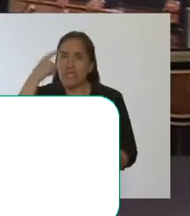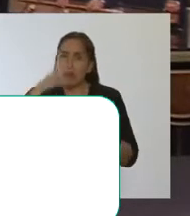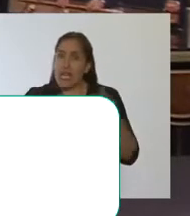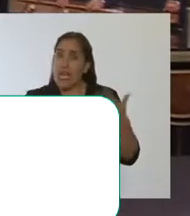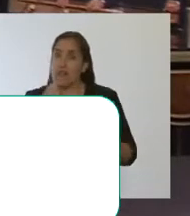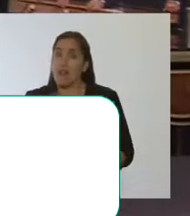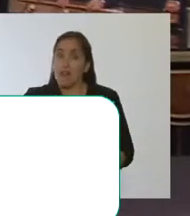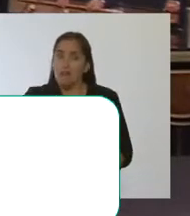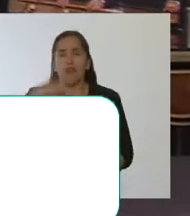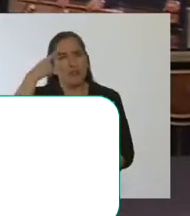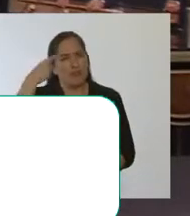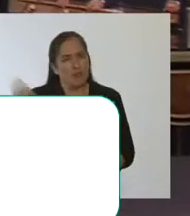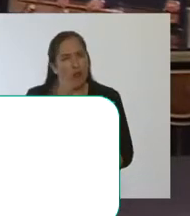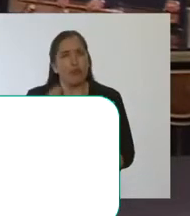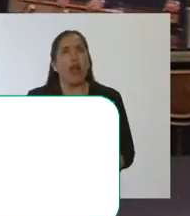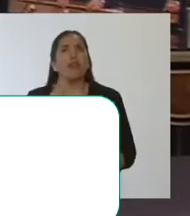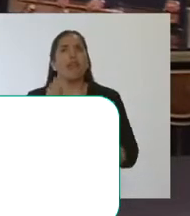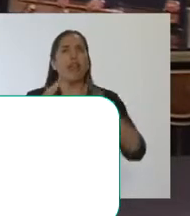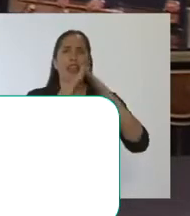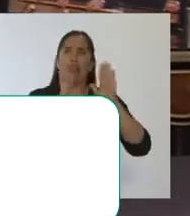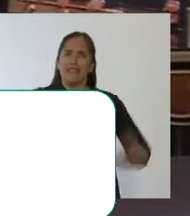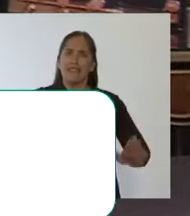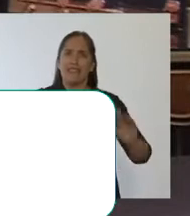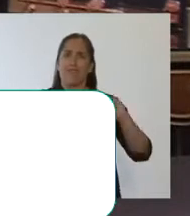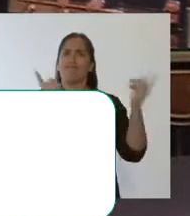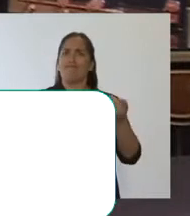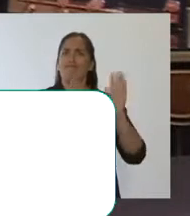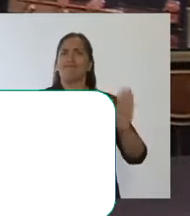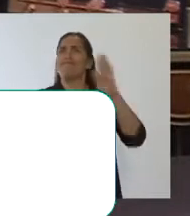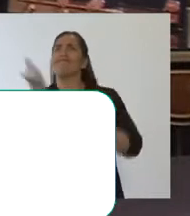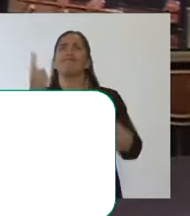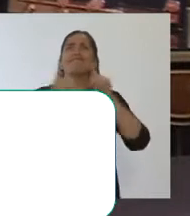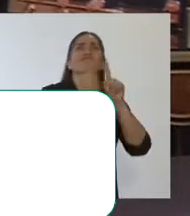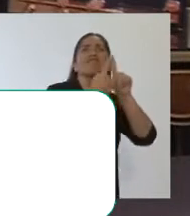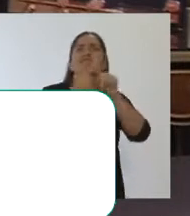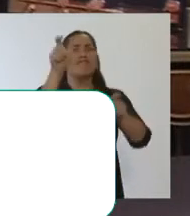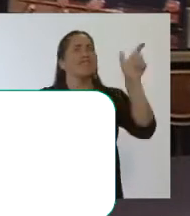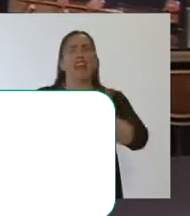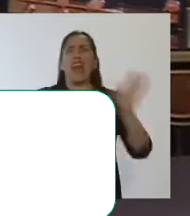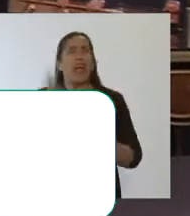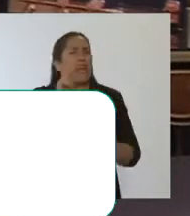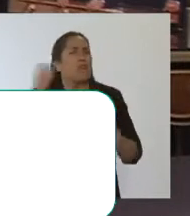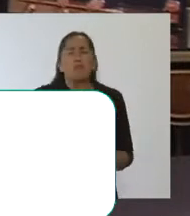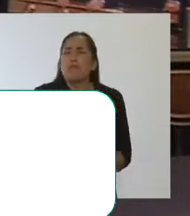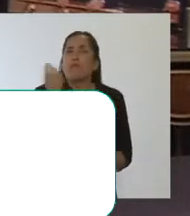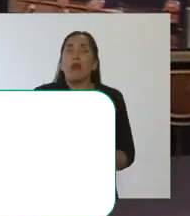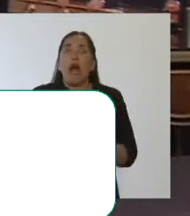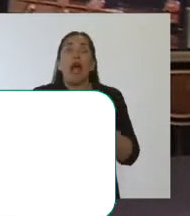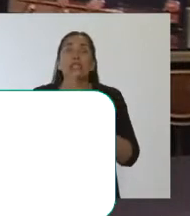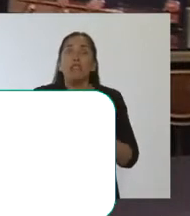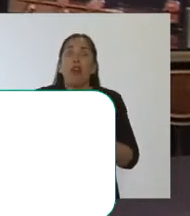este aislamiento resulta preventivo y es esencial para reducir todo lo posible la propagación del